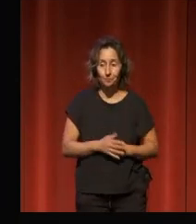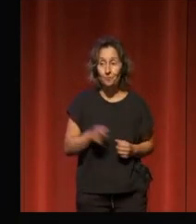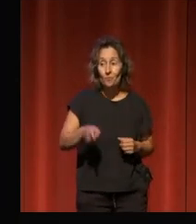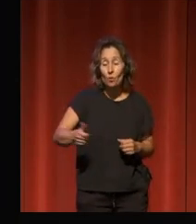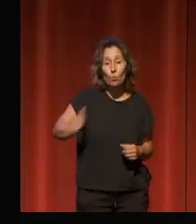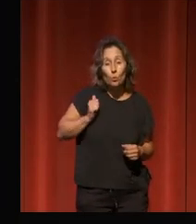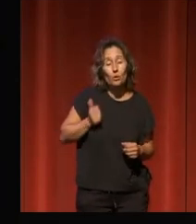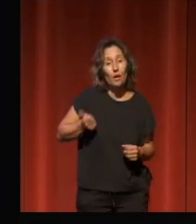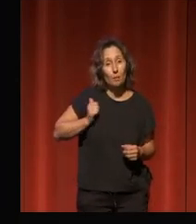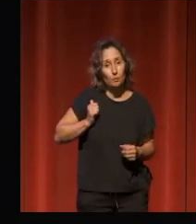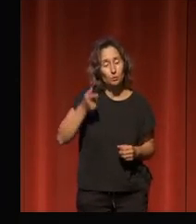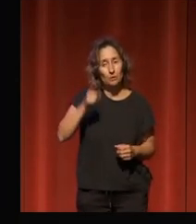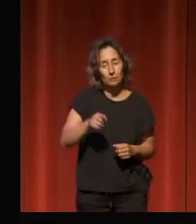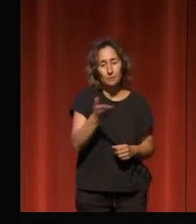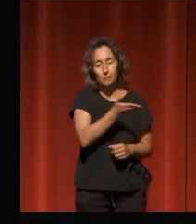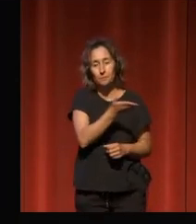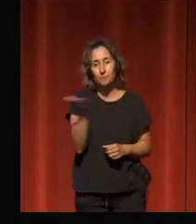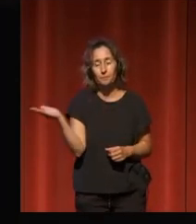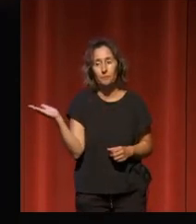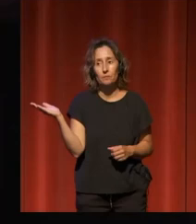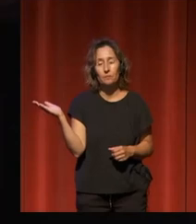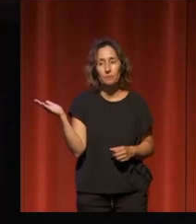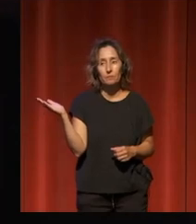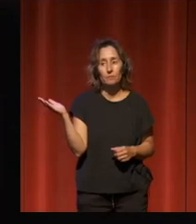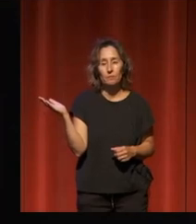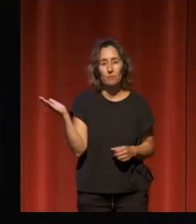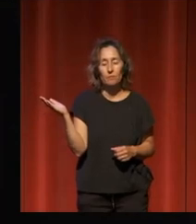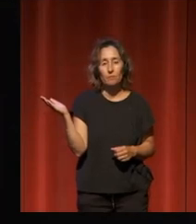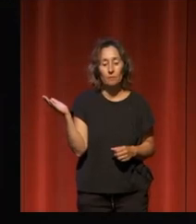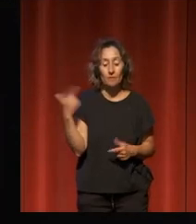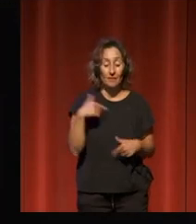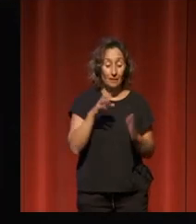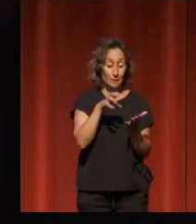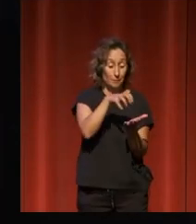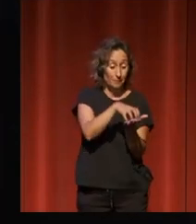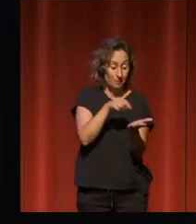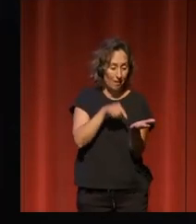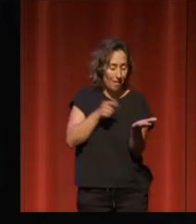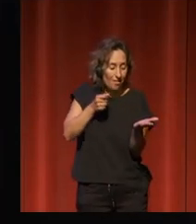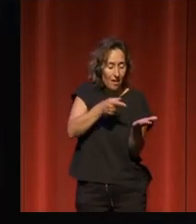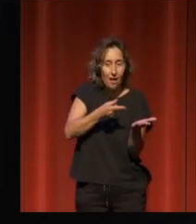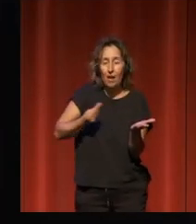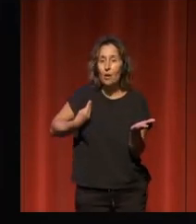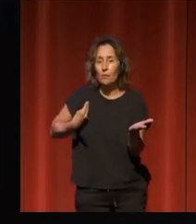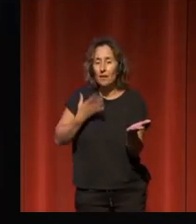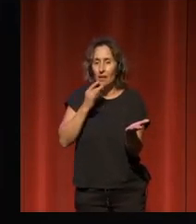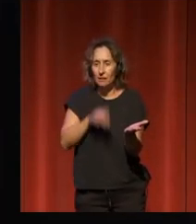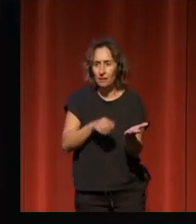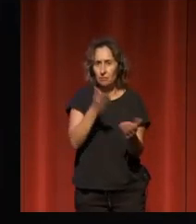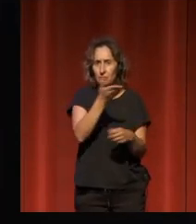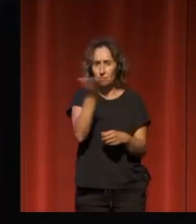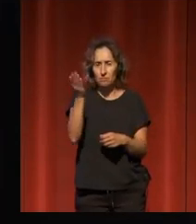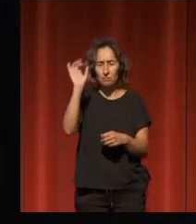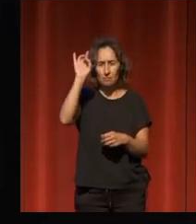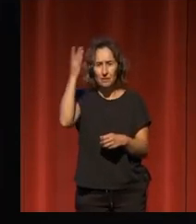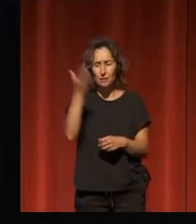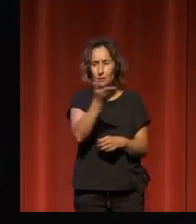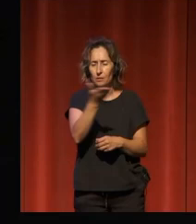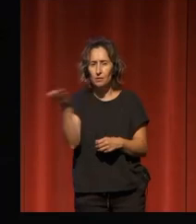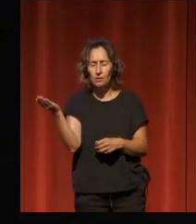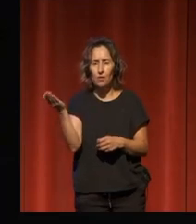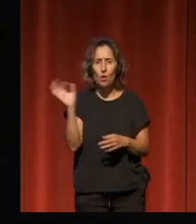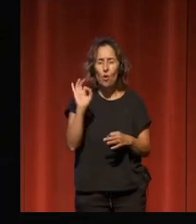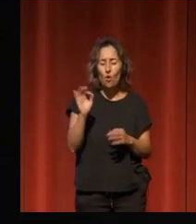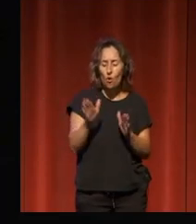oportunidad no para agradecer a quienes dais vida a las bibliotecas a los creadores y creadoras y a quienes hacéis llegar las